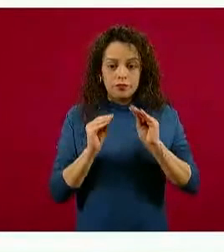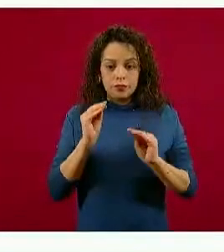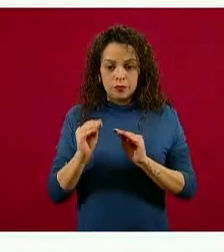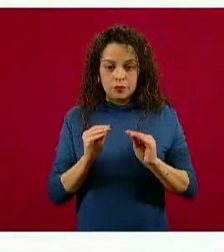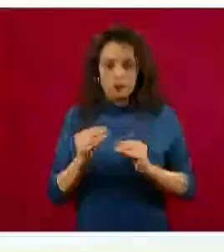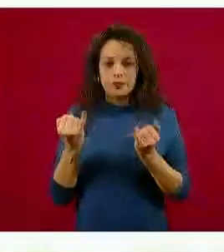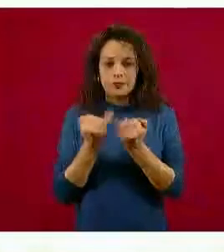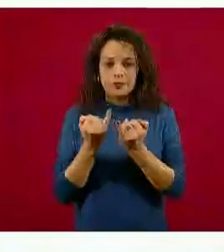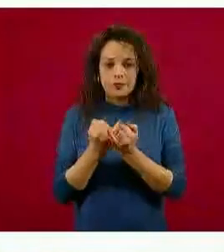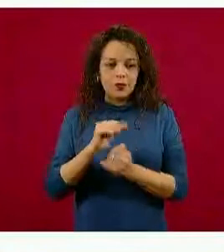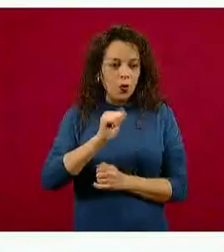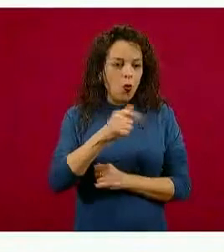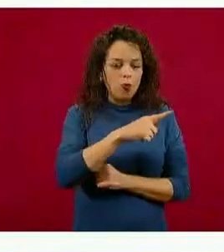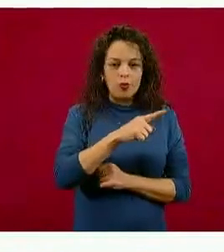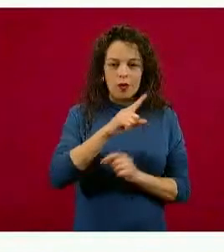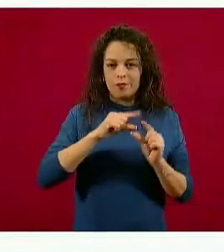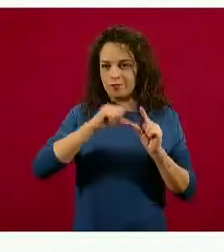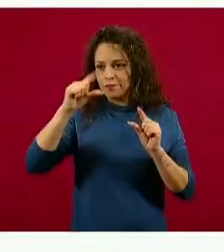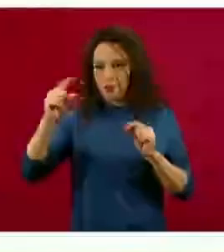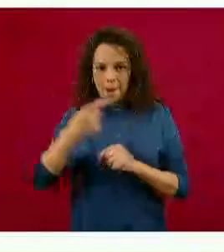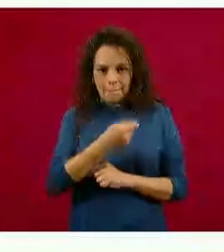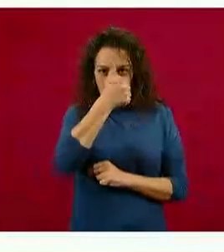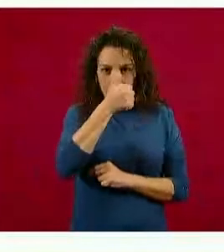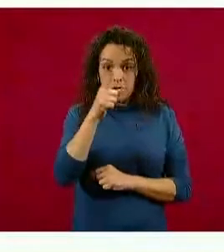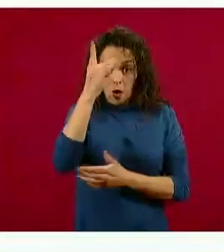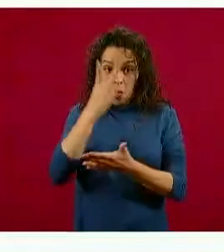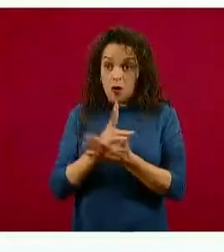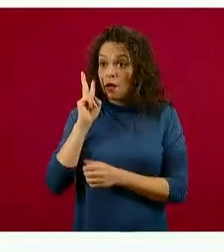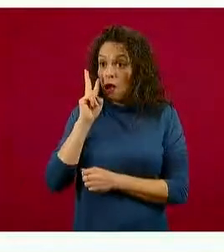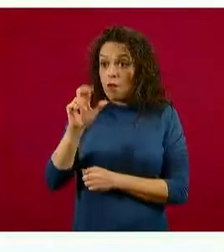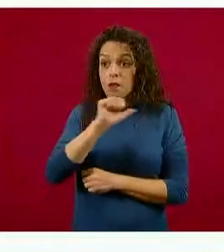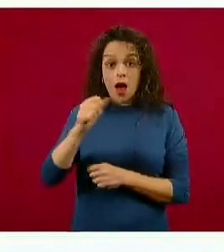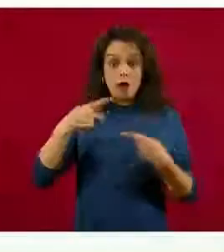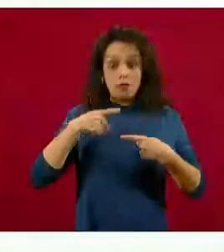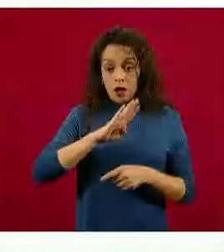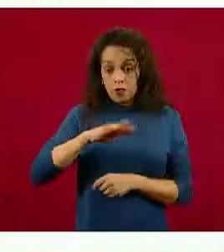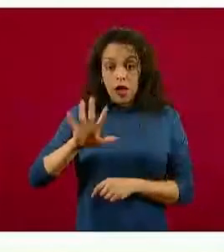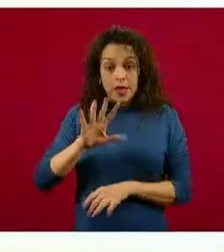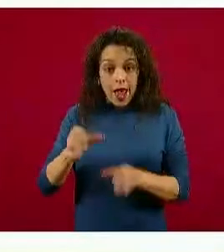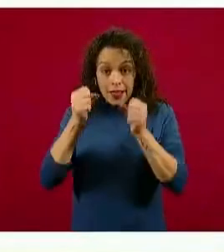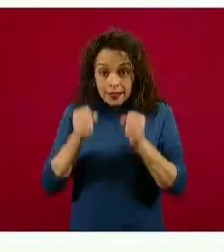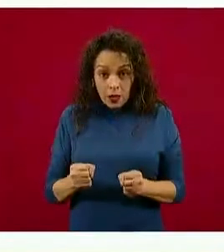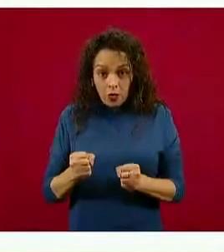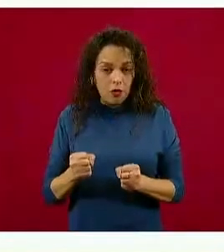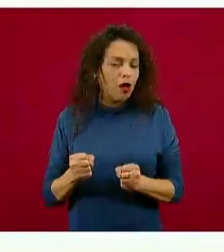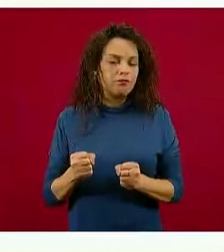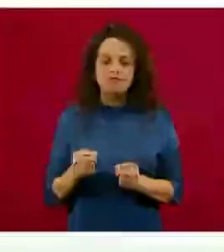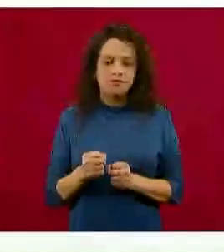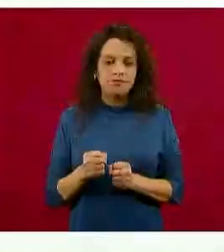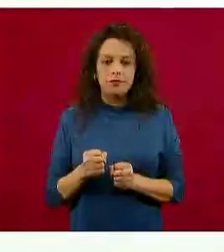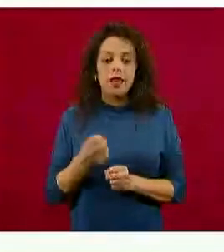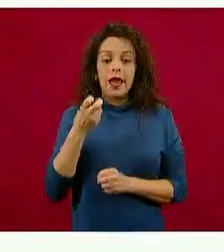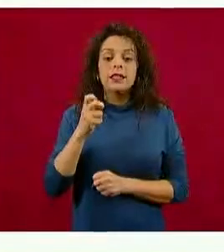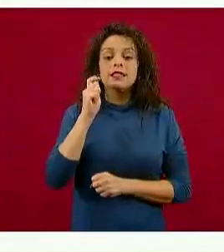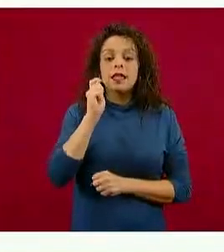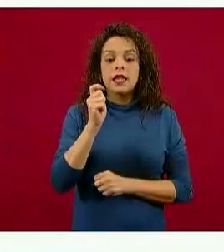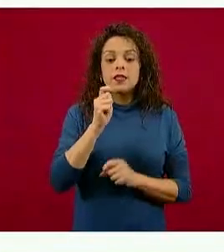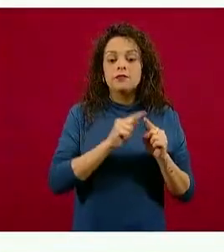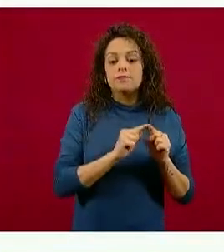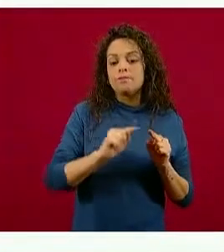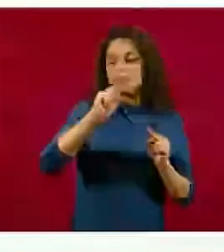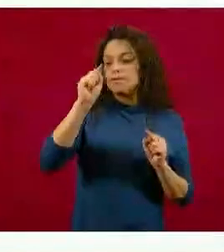primera gráfica. Es decir, no solamente ven ustedes las defunciones confirmadas, que son precisamente las que se encuentran en la curva